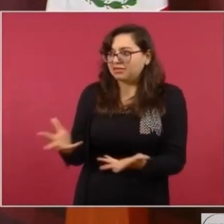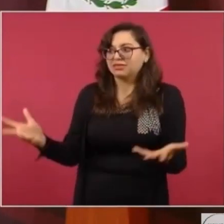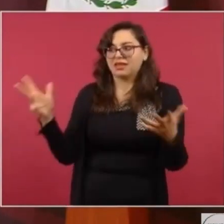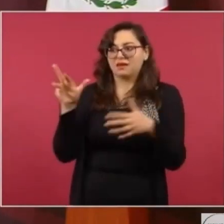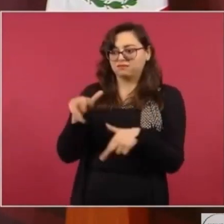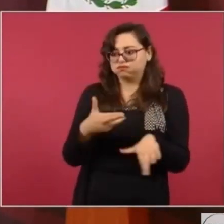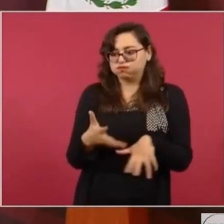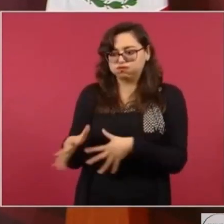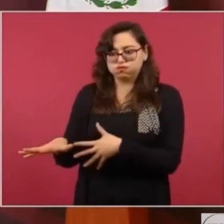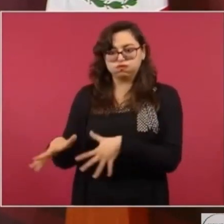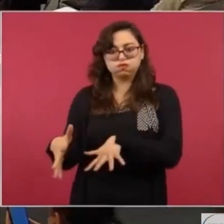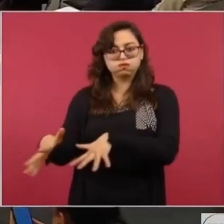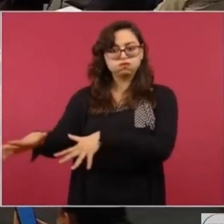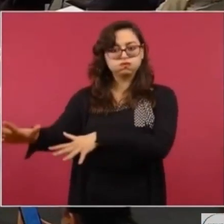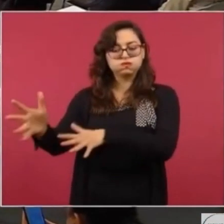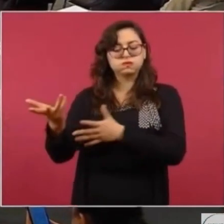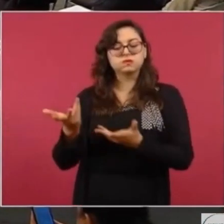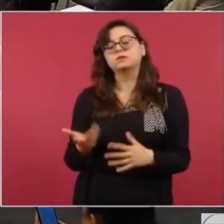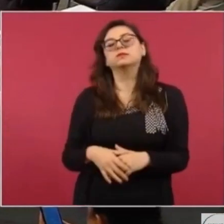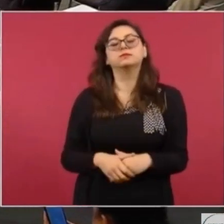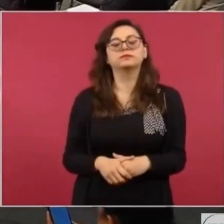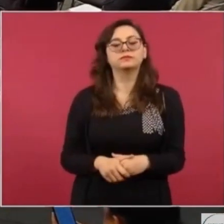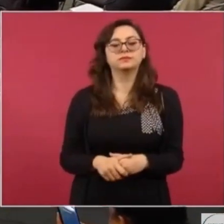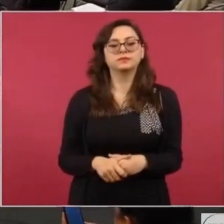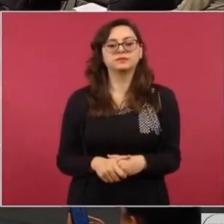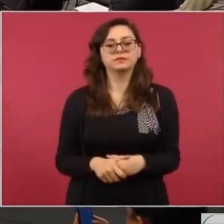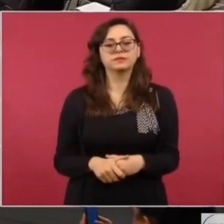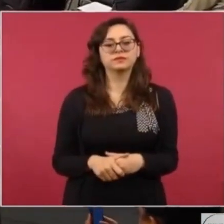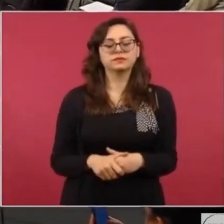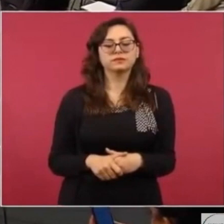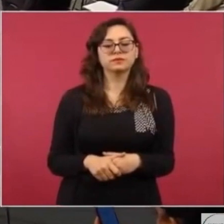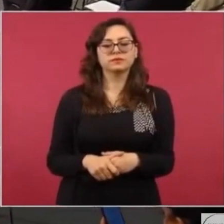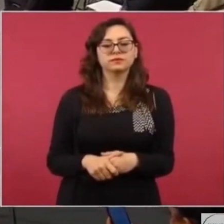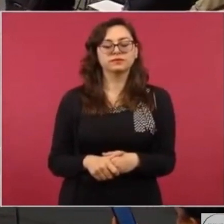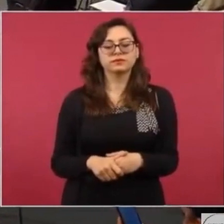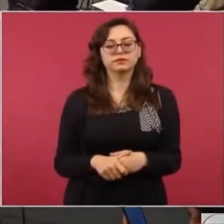el río Coatzacoalcos,